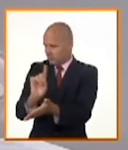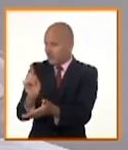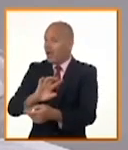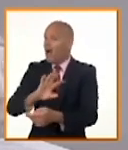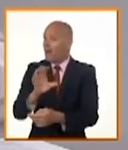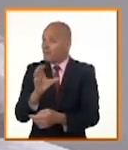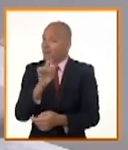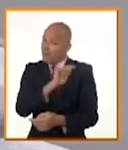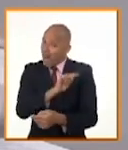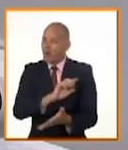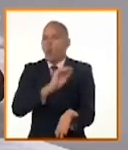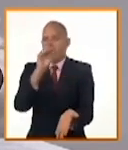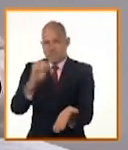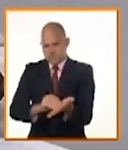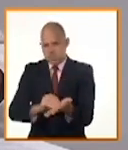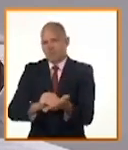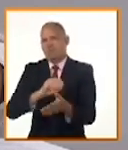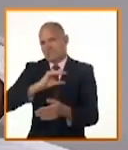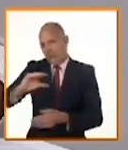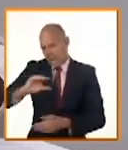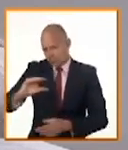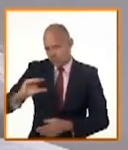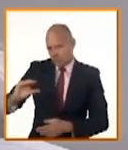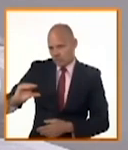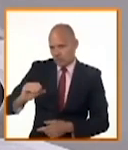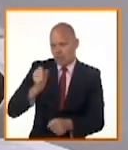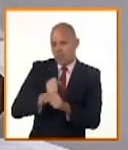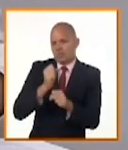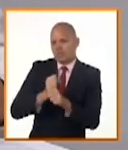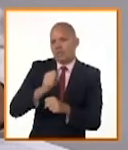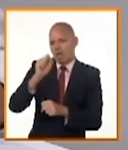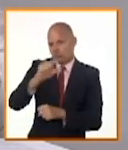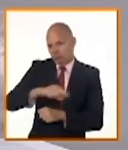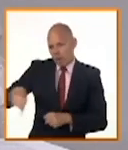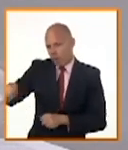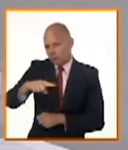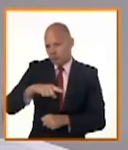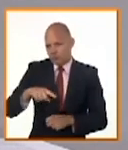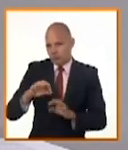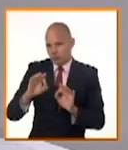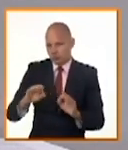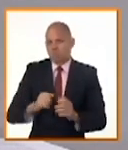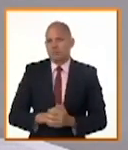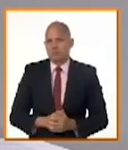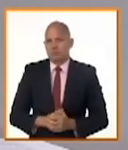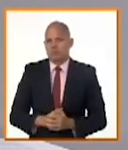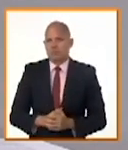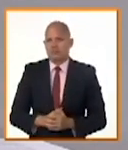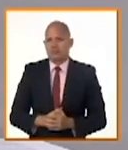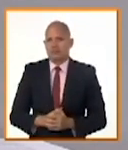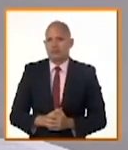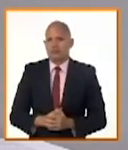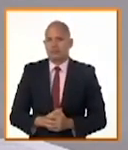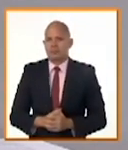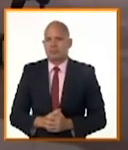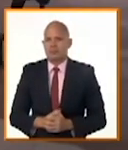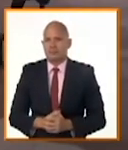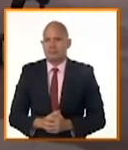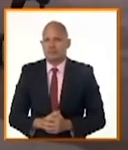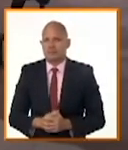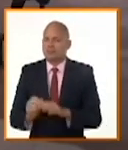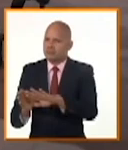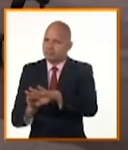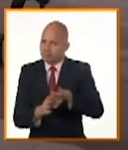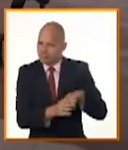los servicios bancarios en disposición Y entonces también Vamos caminando en el ordenamiento de esos flujos monetarios le preguntaría Entonces al